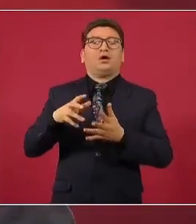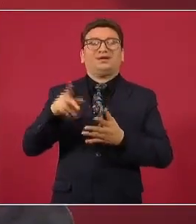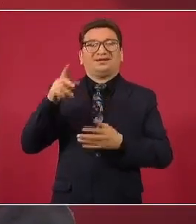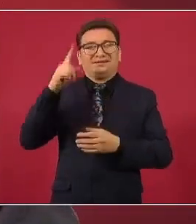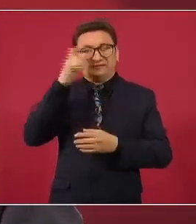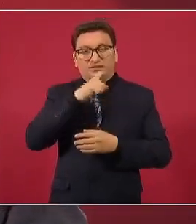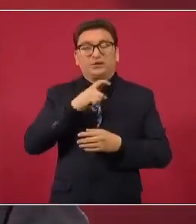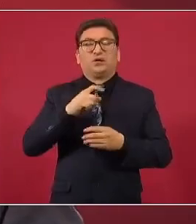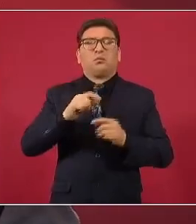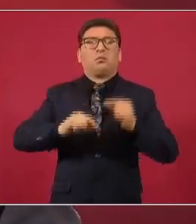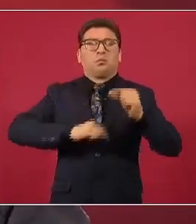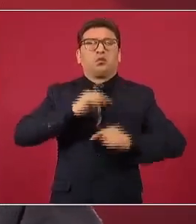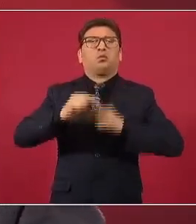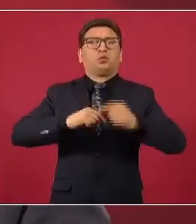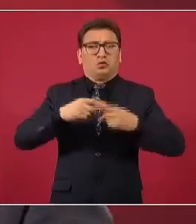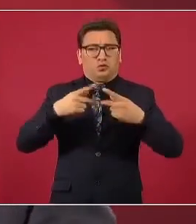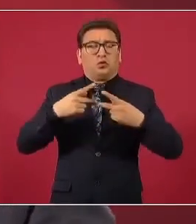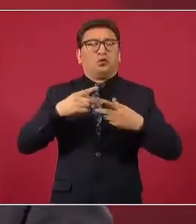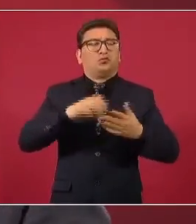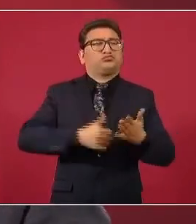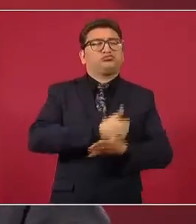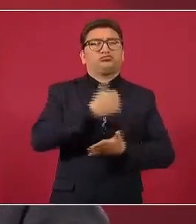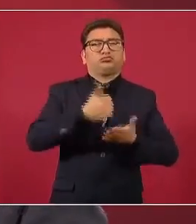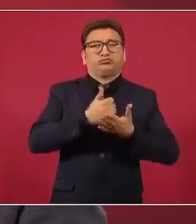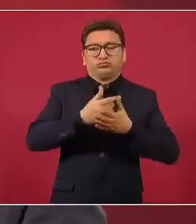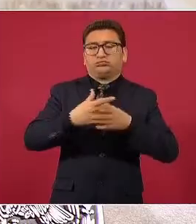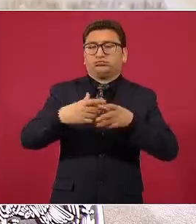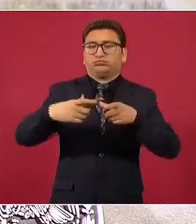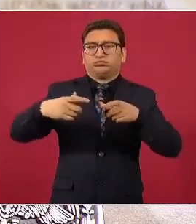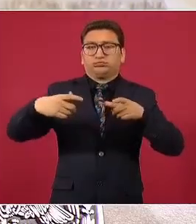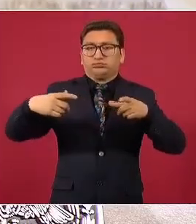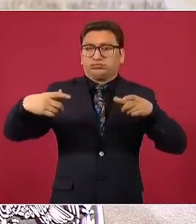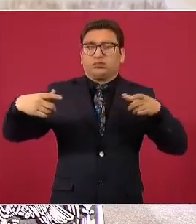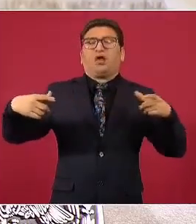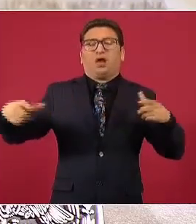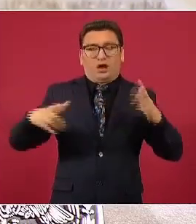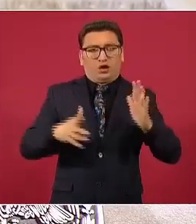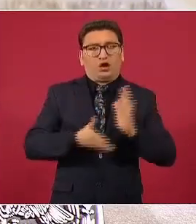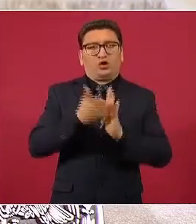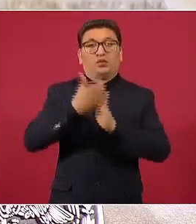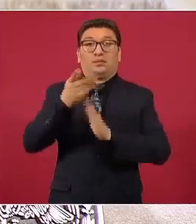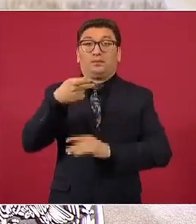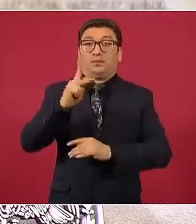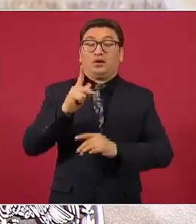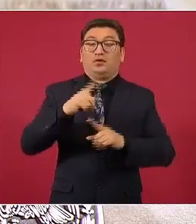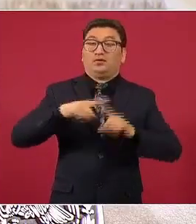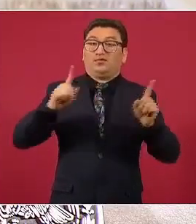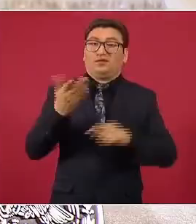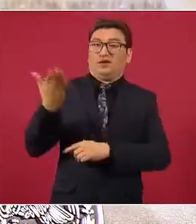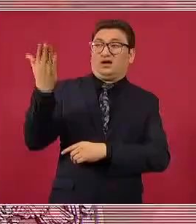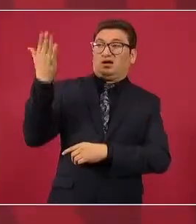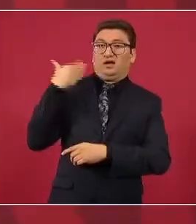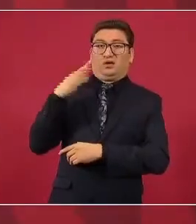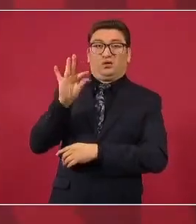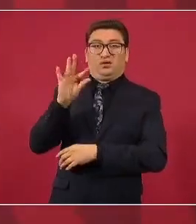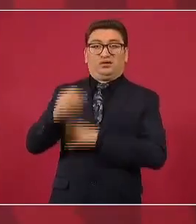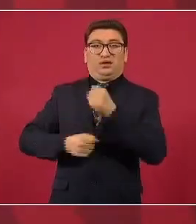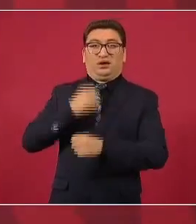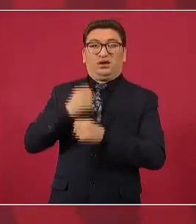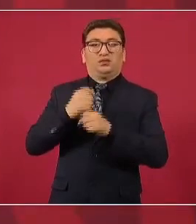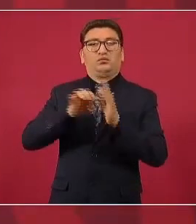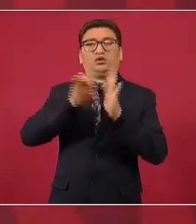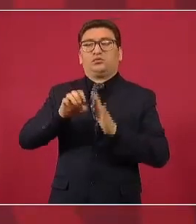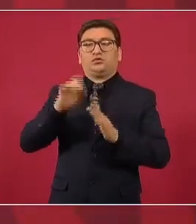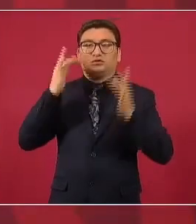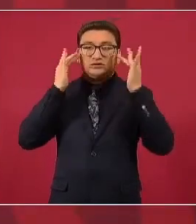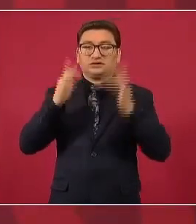ya la marcha urbana se ha ido acercando, pero hace 40 años pues construir en San Quintino,